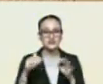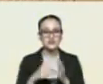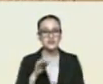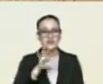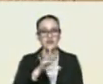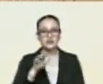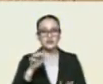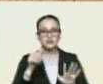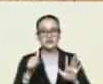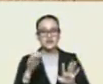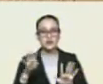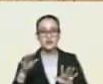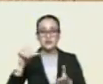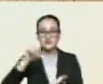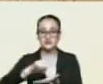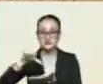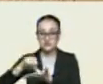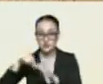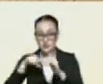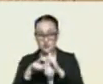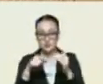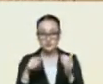13.559 centros electorales y